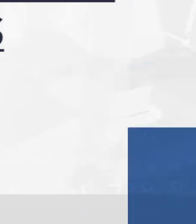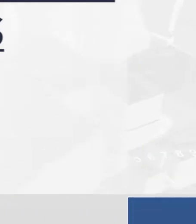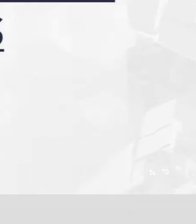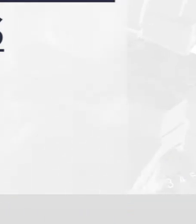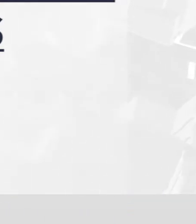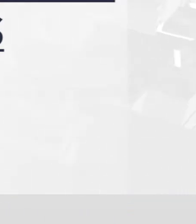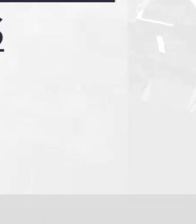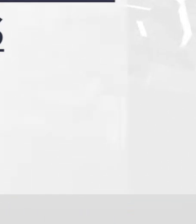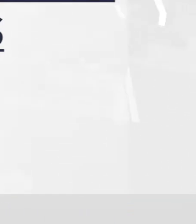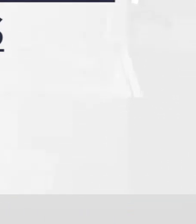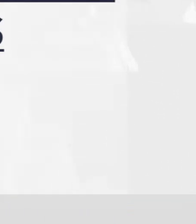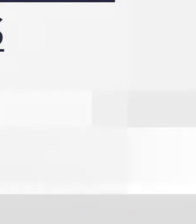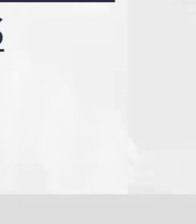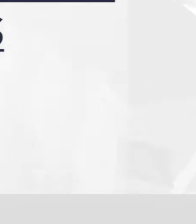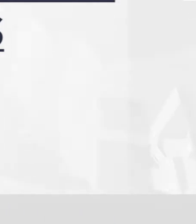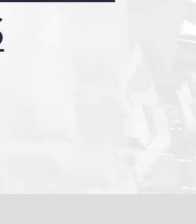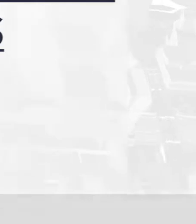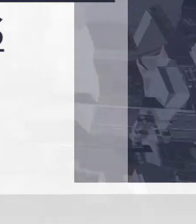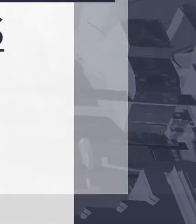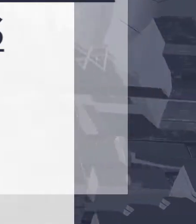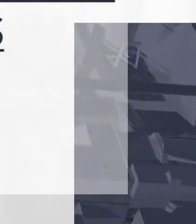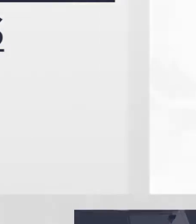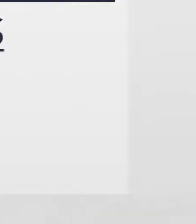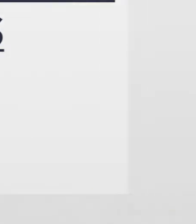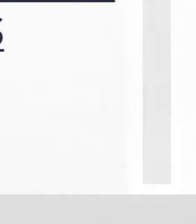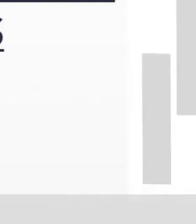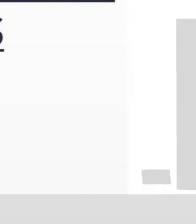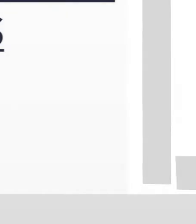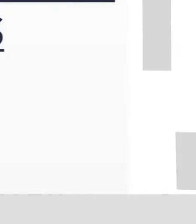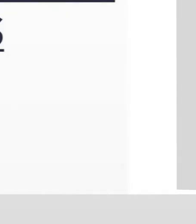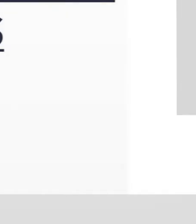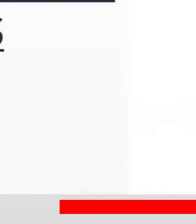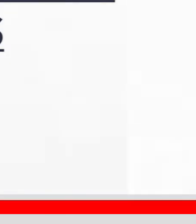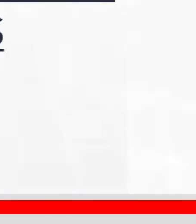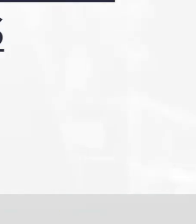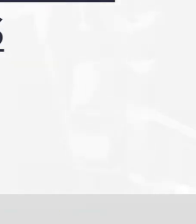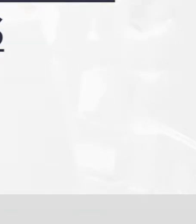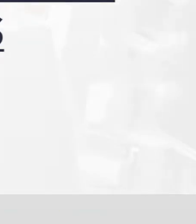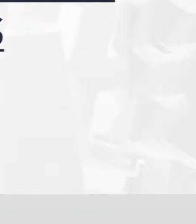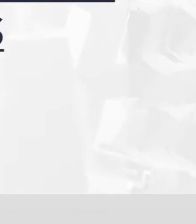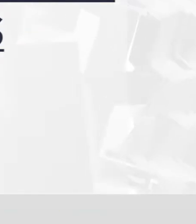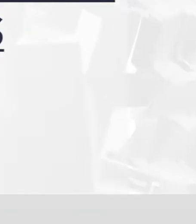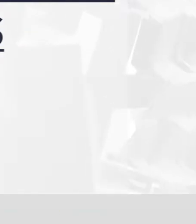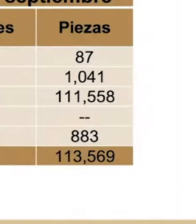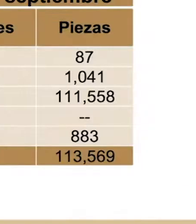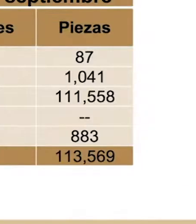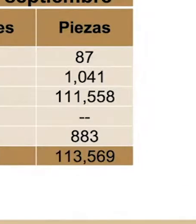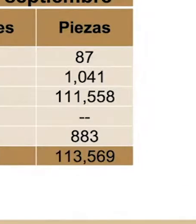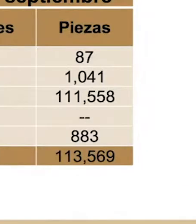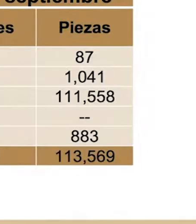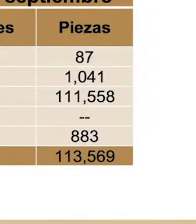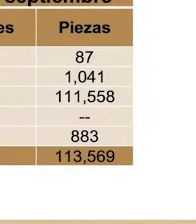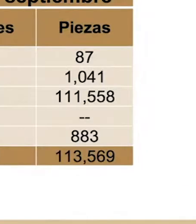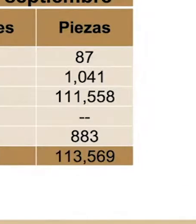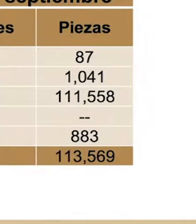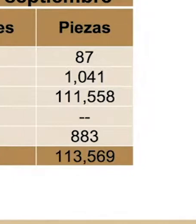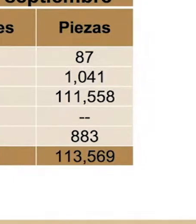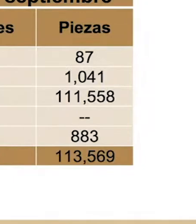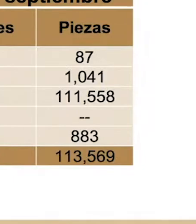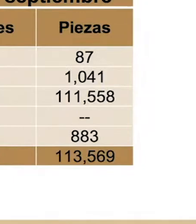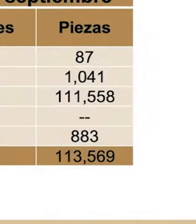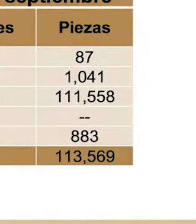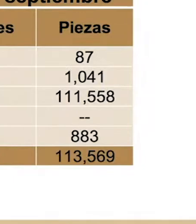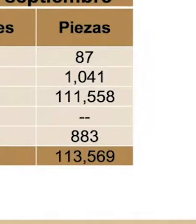1.839.232 piezas de medicamentos y materiales de curación correspondientes a 454 claves. Un tema prioritario son